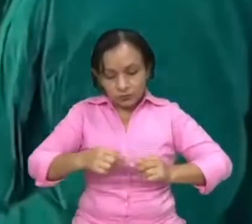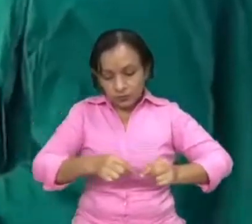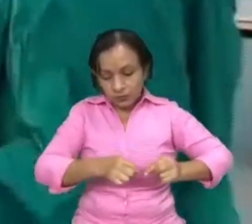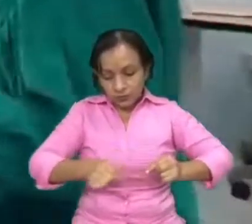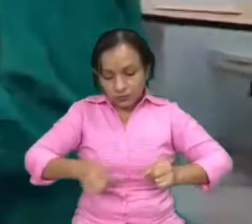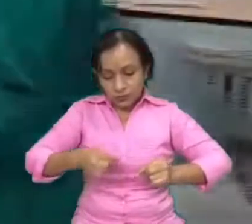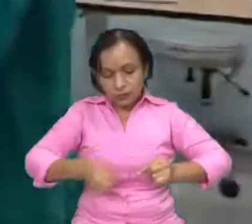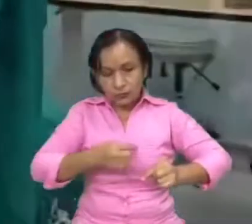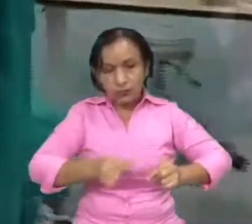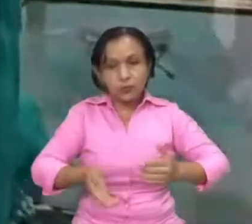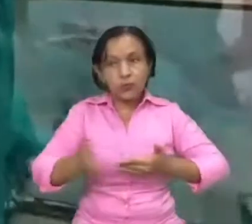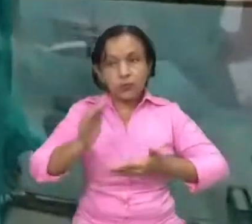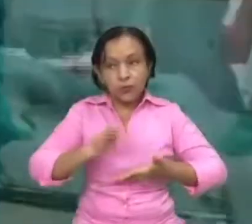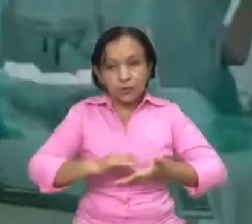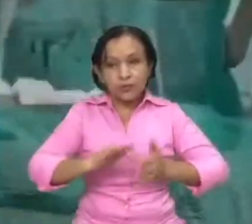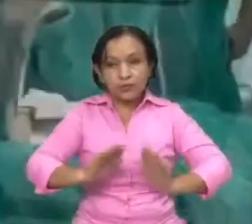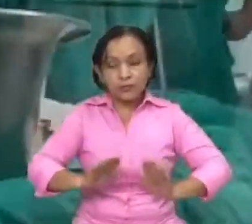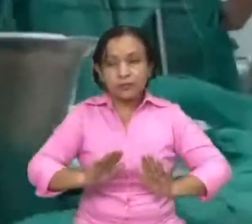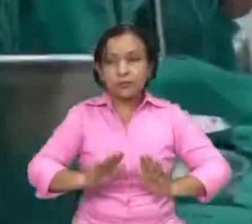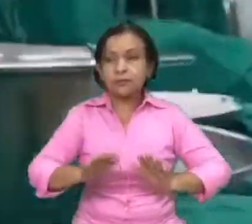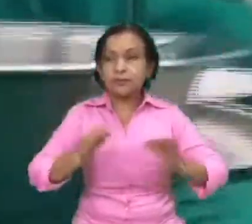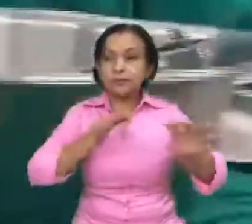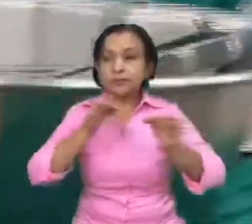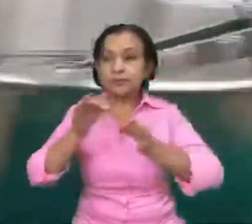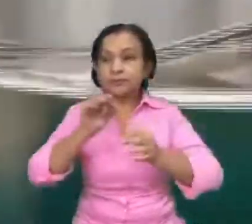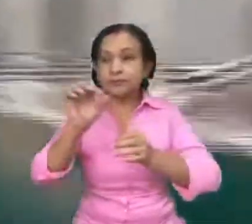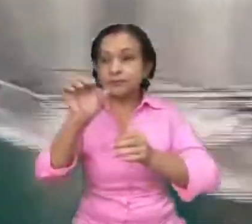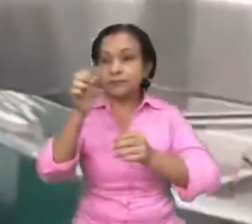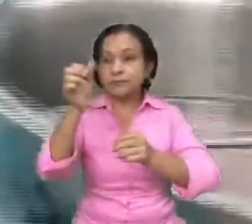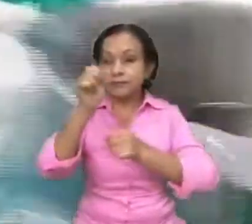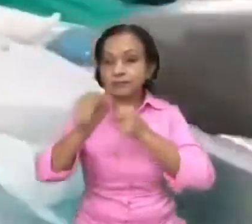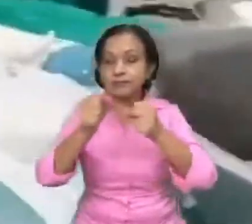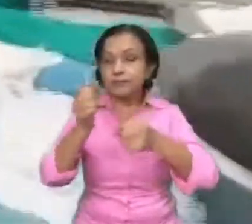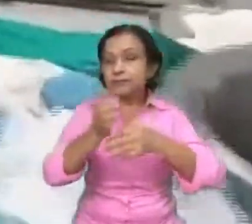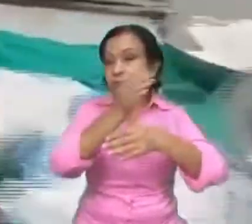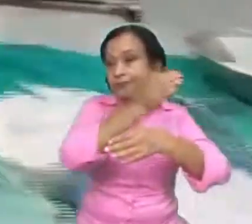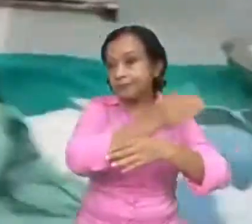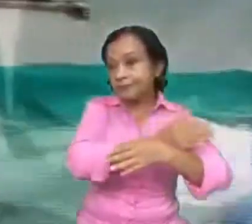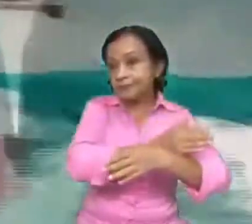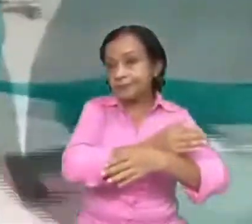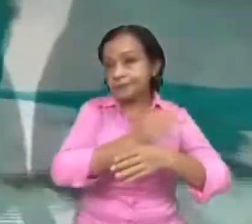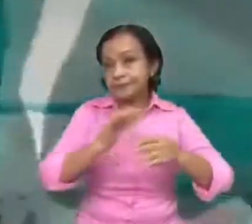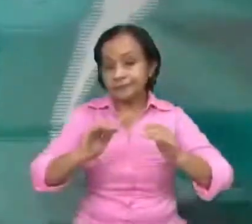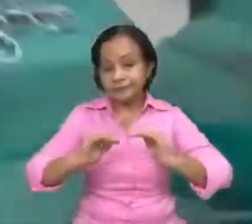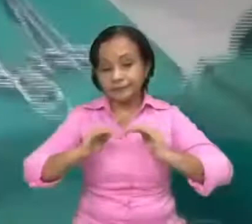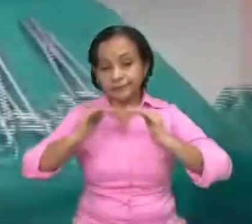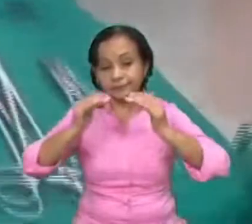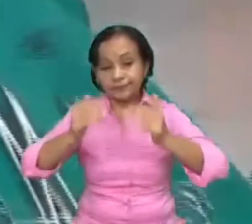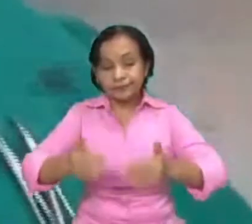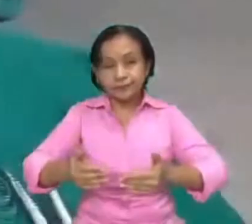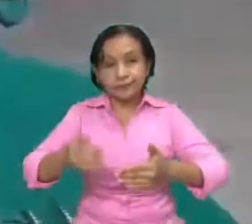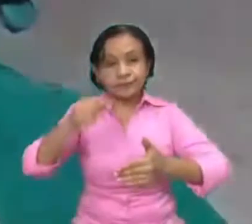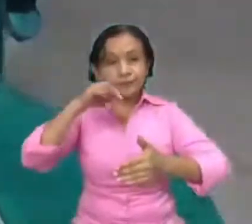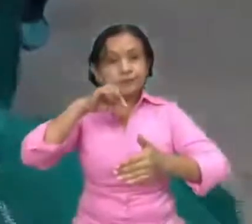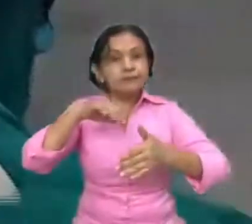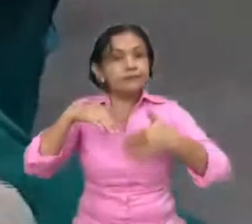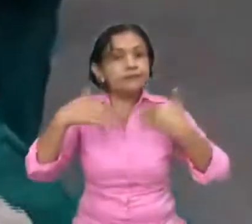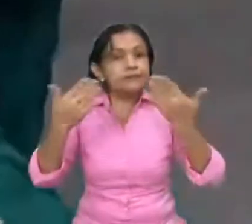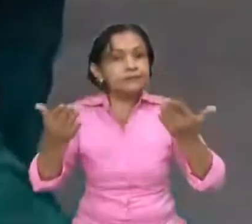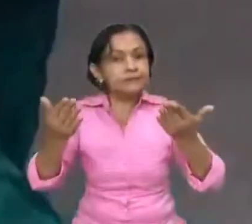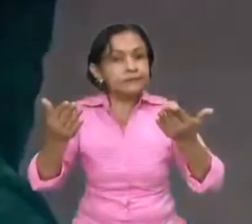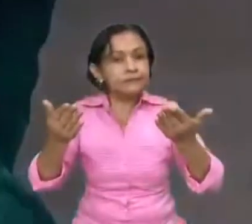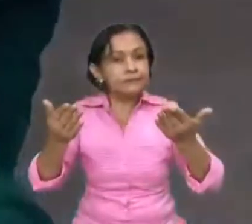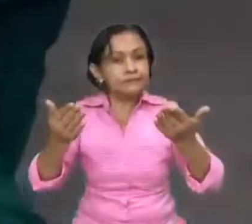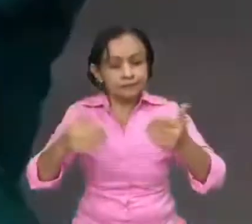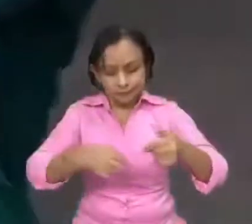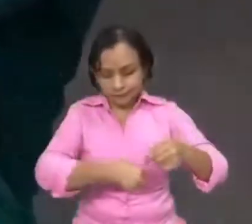cerrar la pared abdominal. Hay una propuesta desde hace 6 años que le llaman cirugía percutánea. La percutánea es